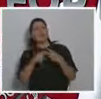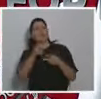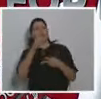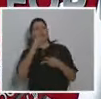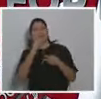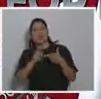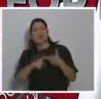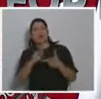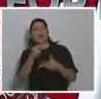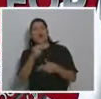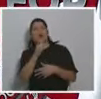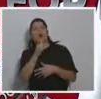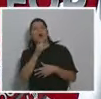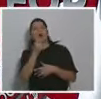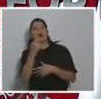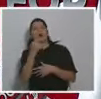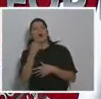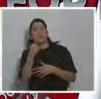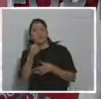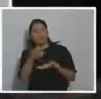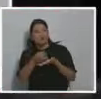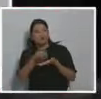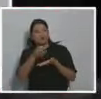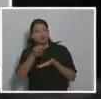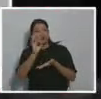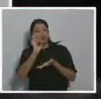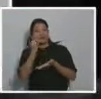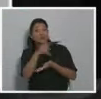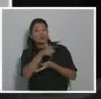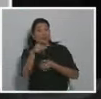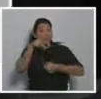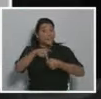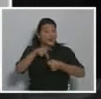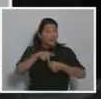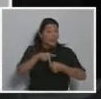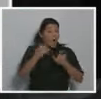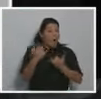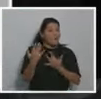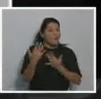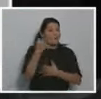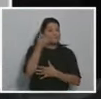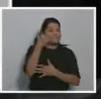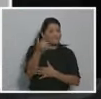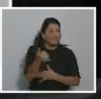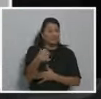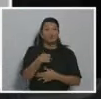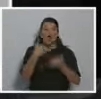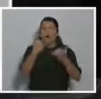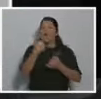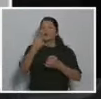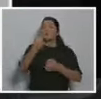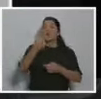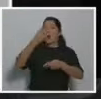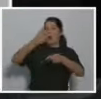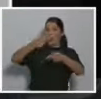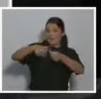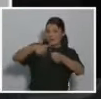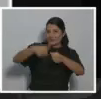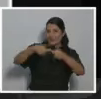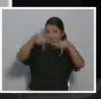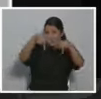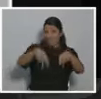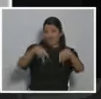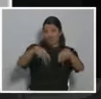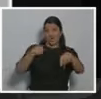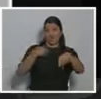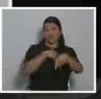pancito, y si activó, debe estar esperando la llamada telefónica. Pues en este momento yo le voy a dar los apellidos de la persona que nos va o que vamos a